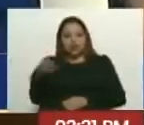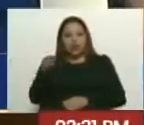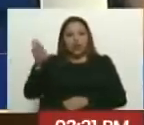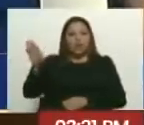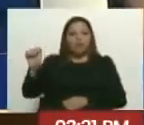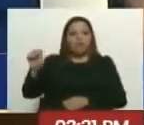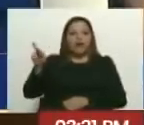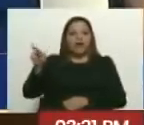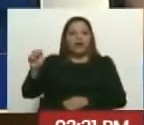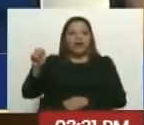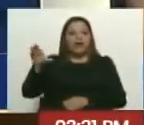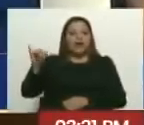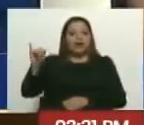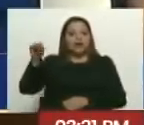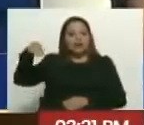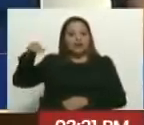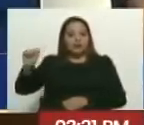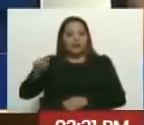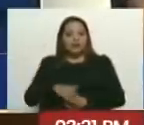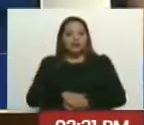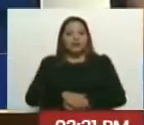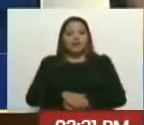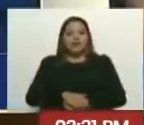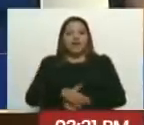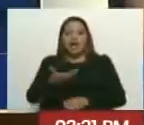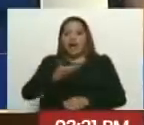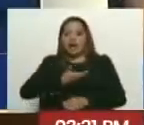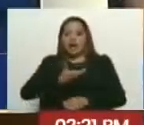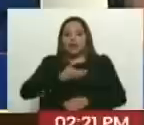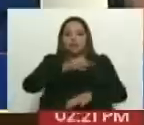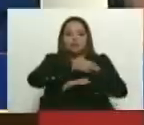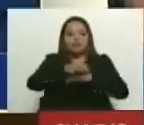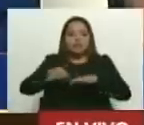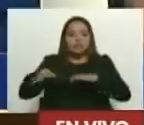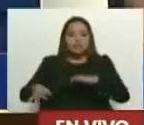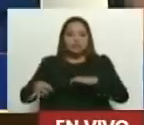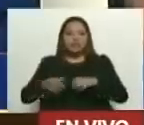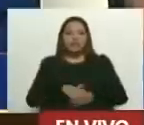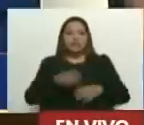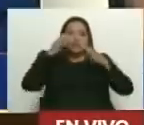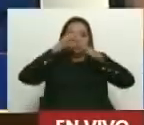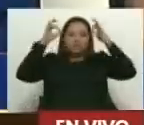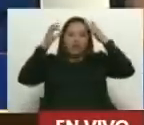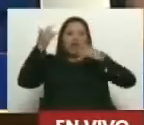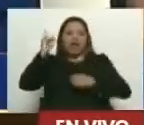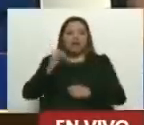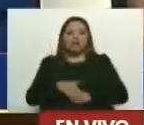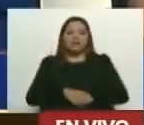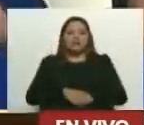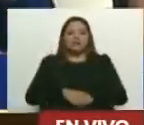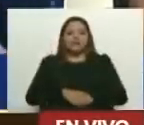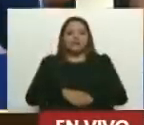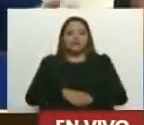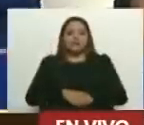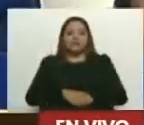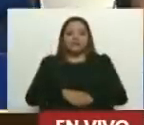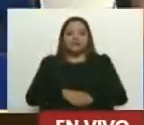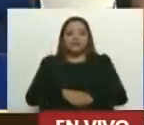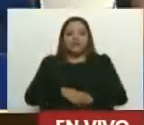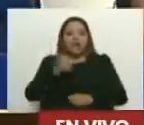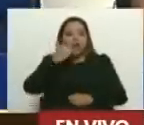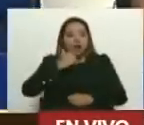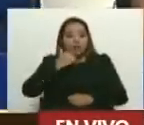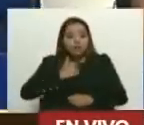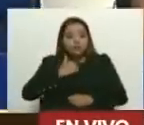alcalde del municipio Simón Rodríguez, que ha deshonrado desde el inicio de su mandato y es la continuación